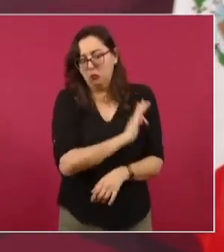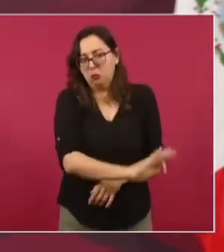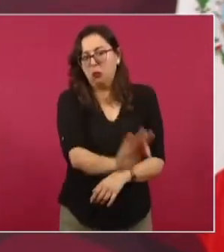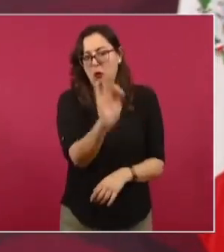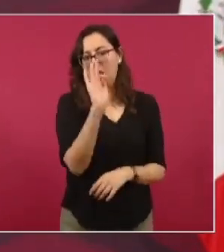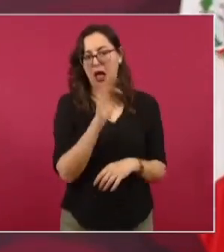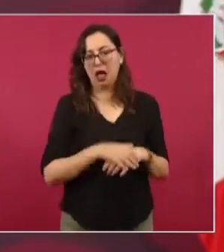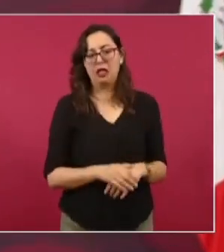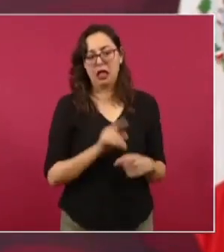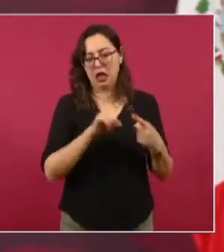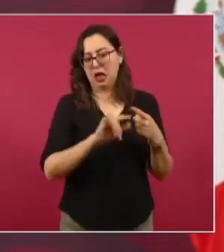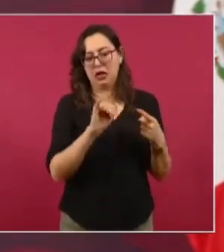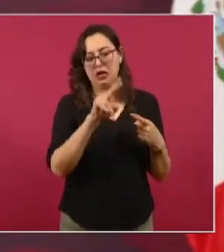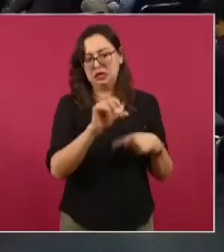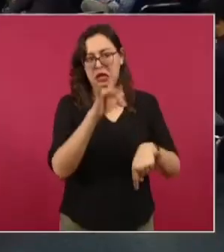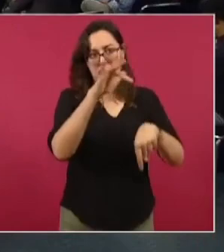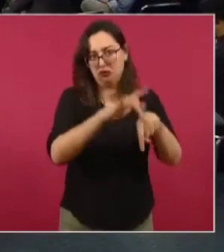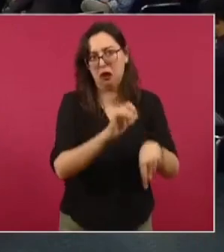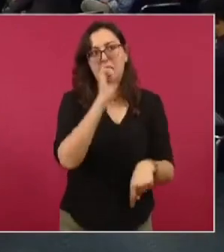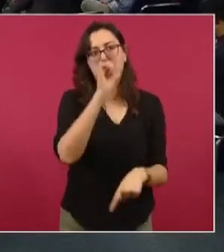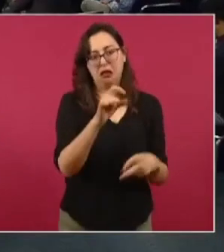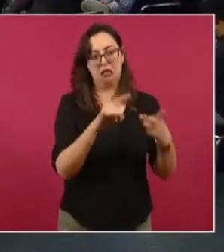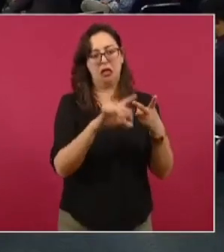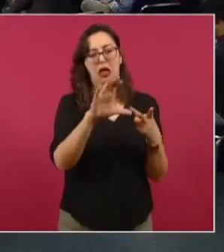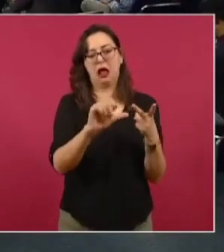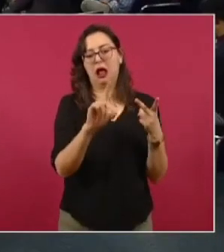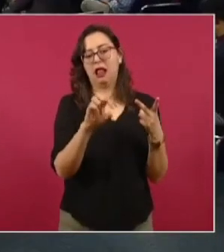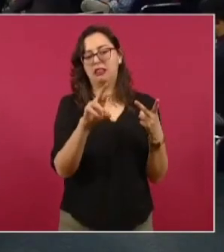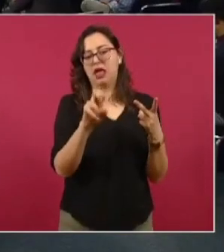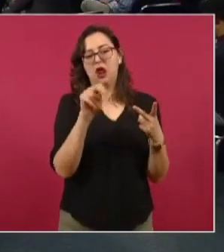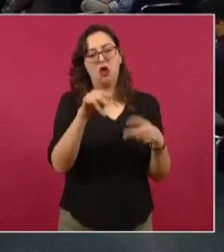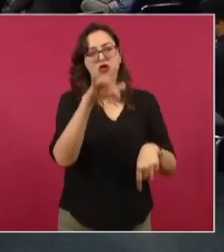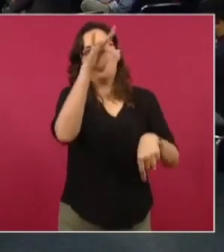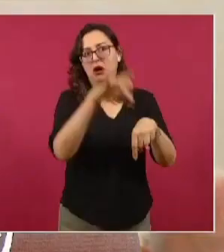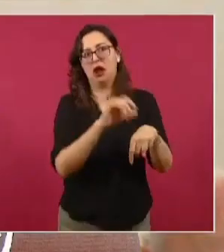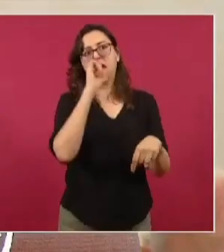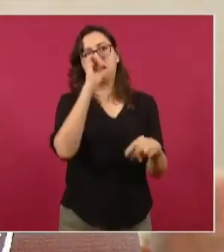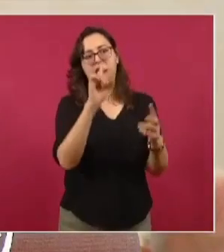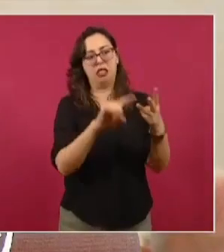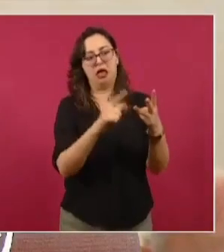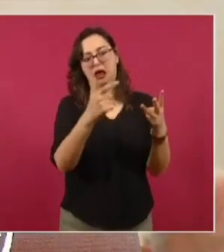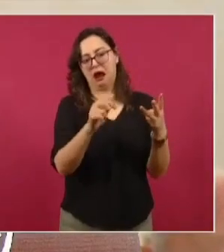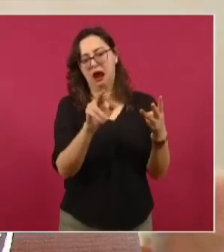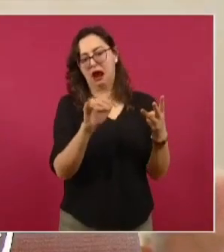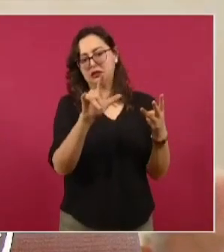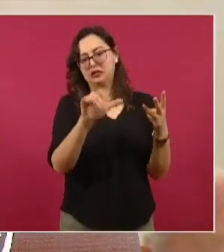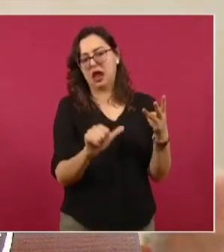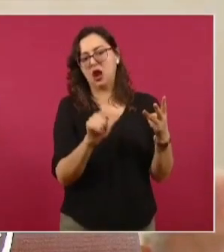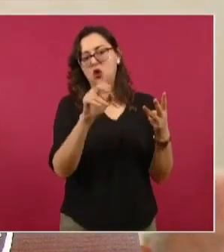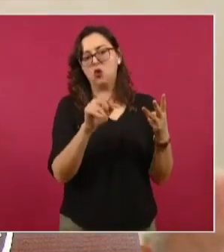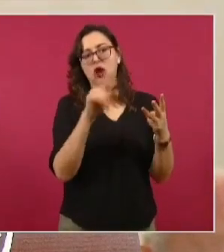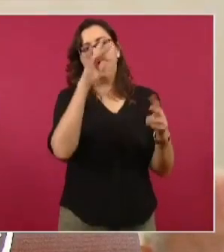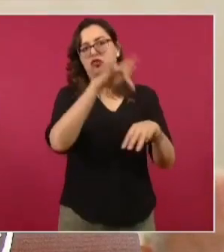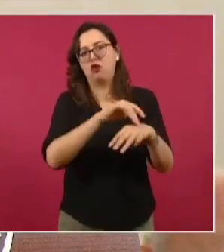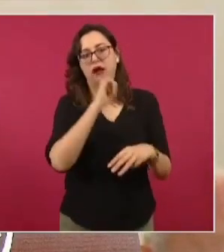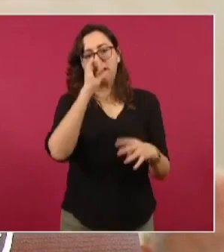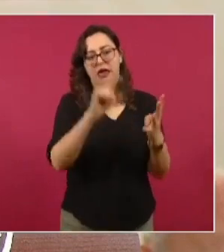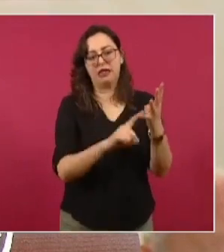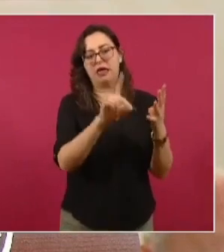Calderón no se toca este Carcialuna no se toca la DEA no se toca